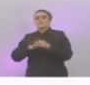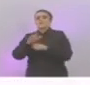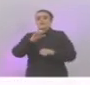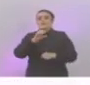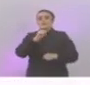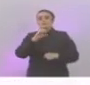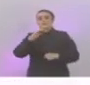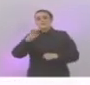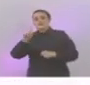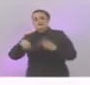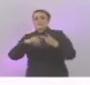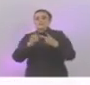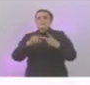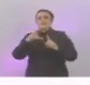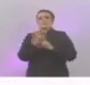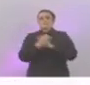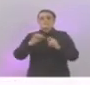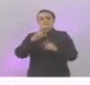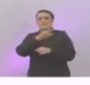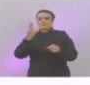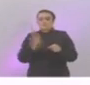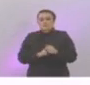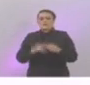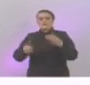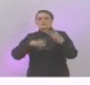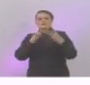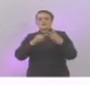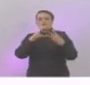SEMARNAT, la Comisión Nacional de Áreas Naturales Protegidas,